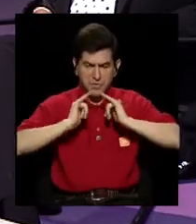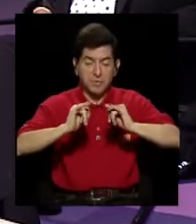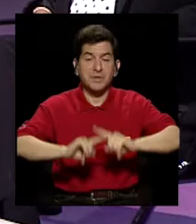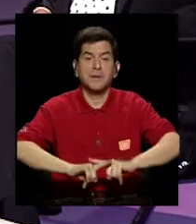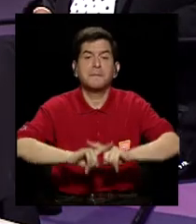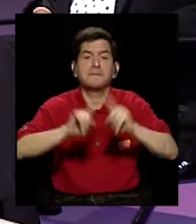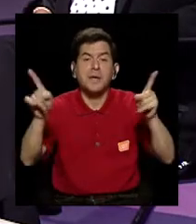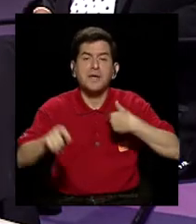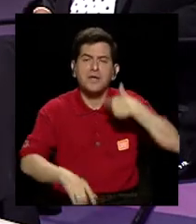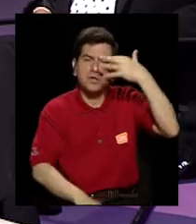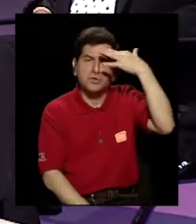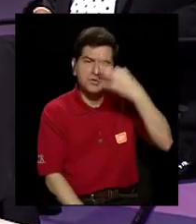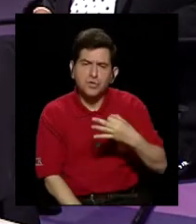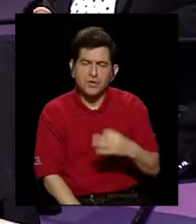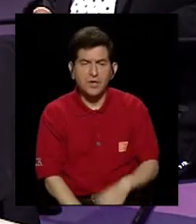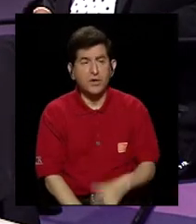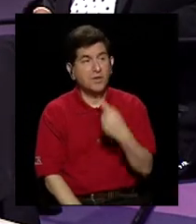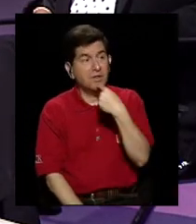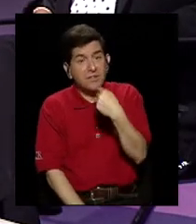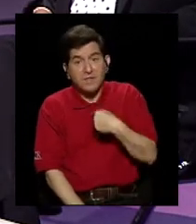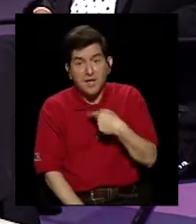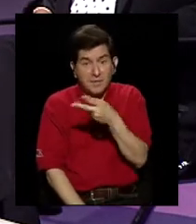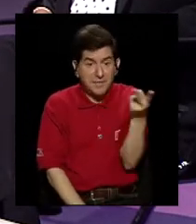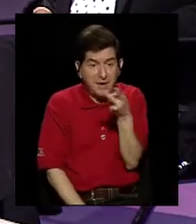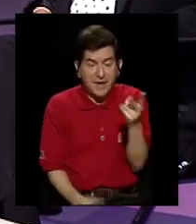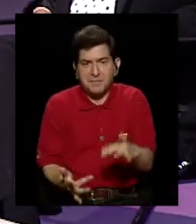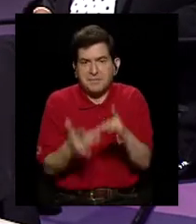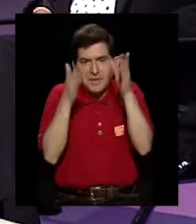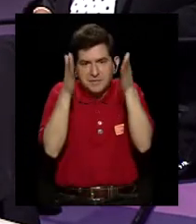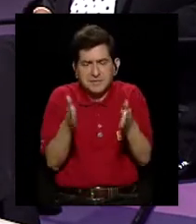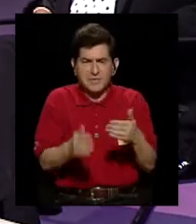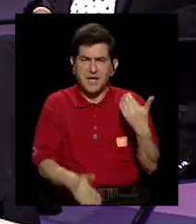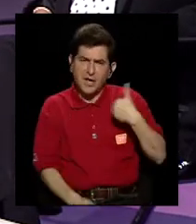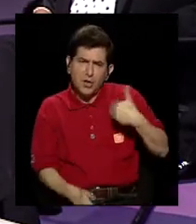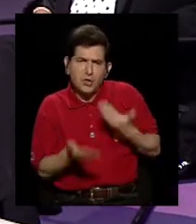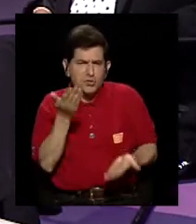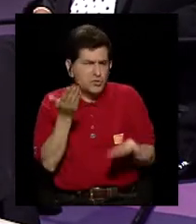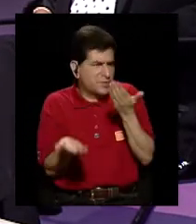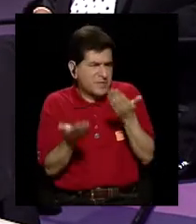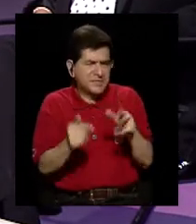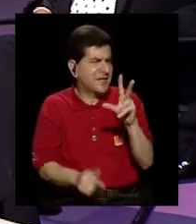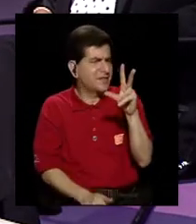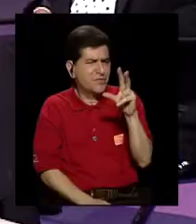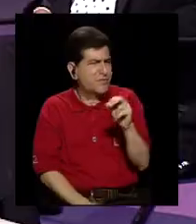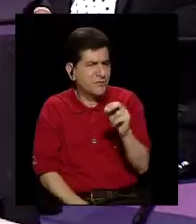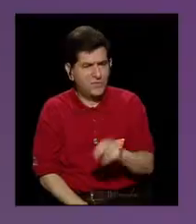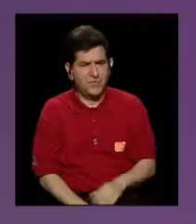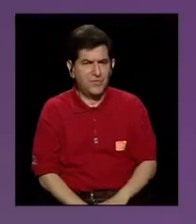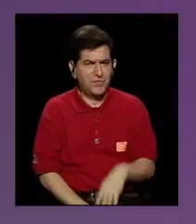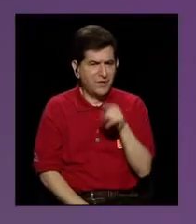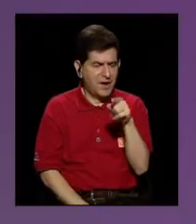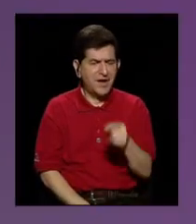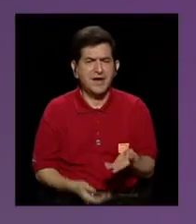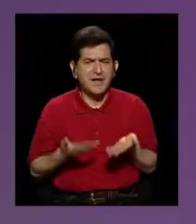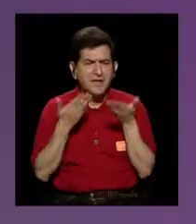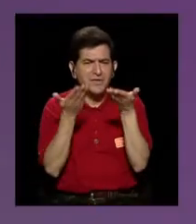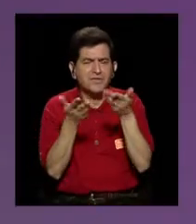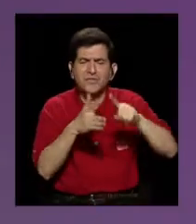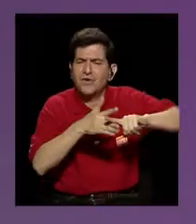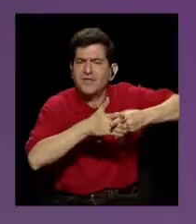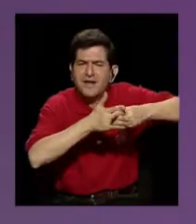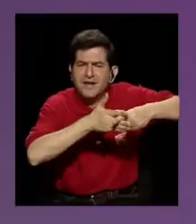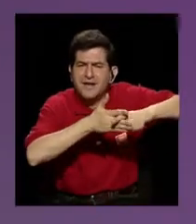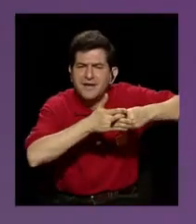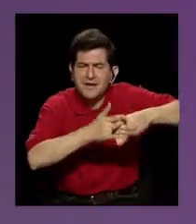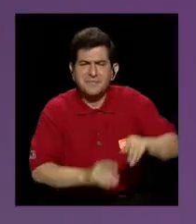Pero me parece a mí, ustedes me dirán que son las expertas, los hombres tal vez no tanto, no les hemos dado tanto las